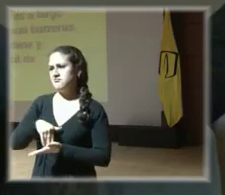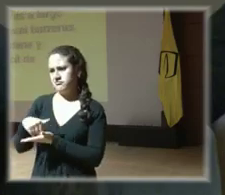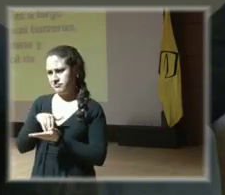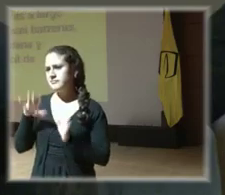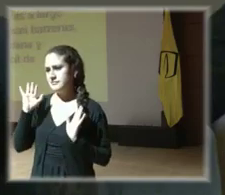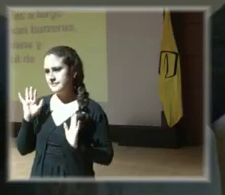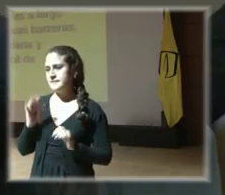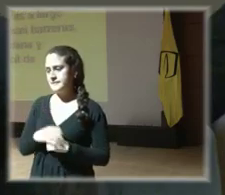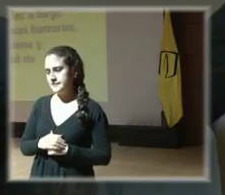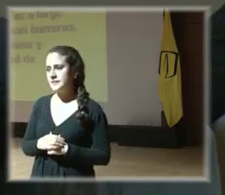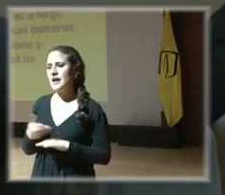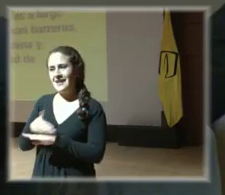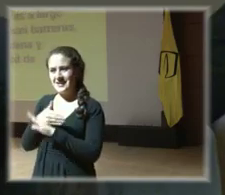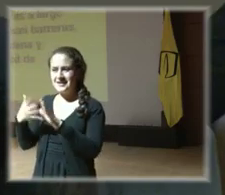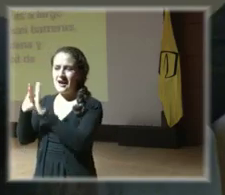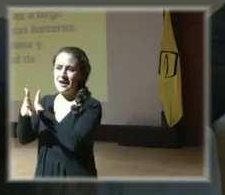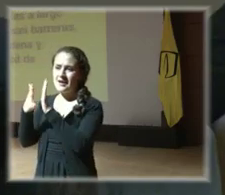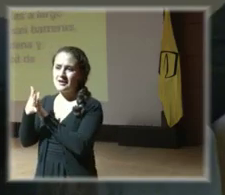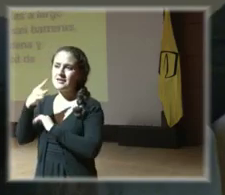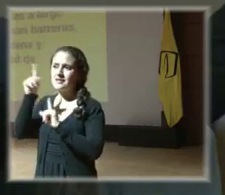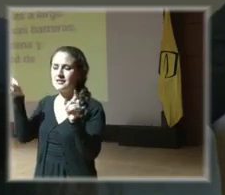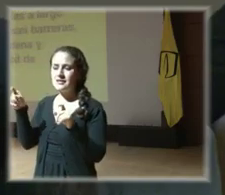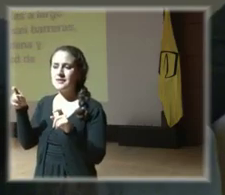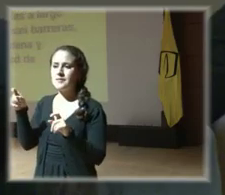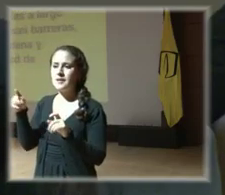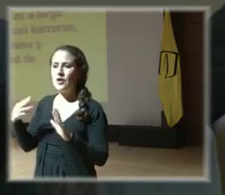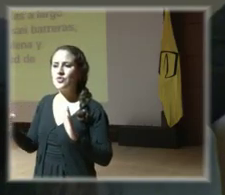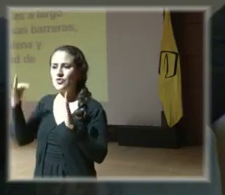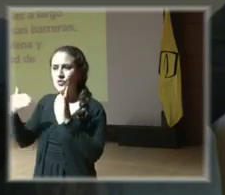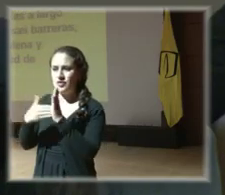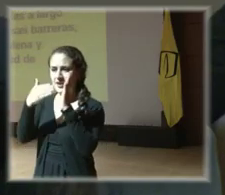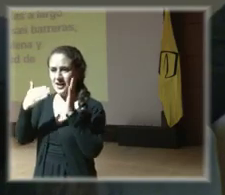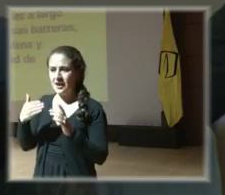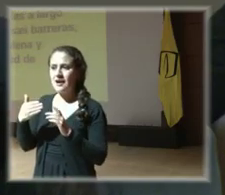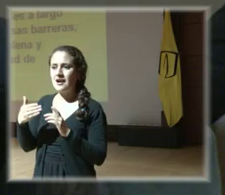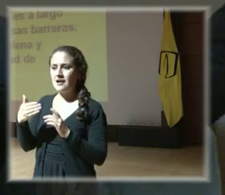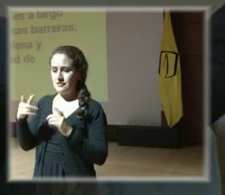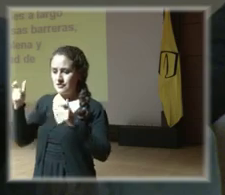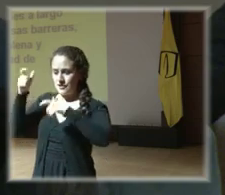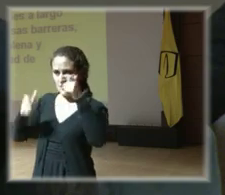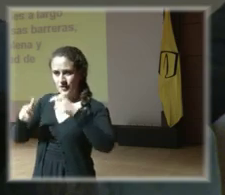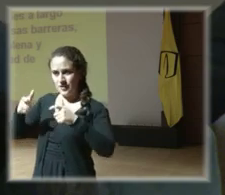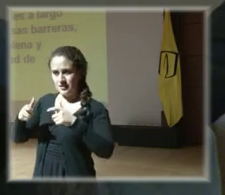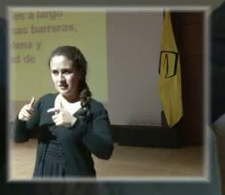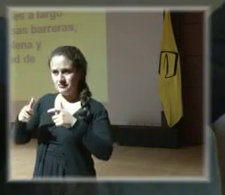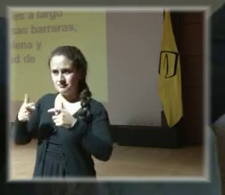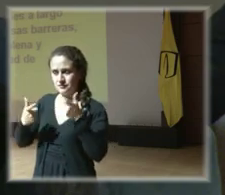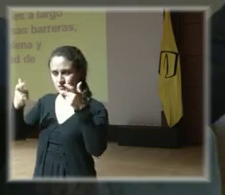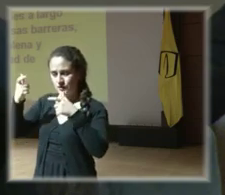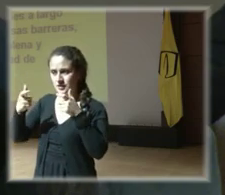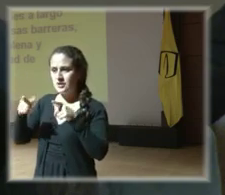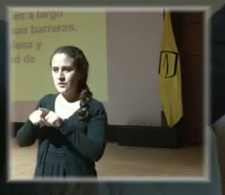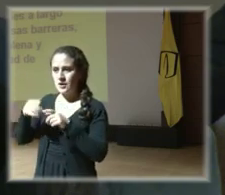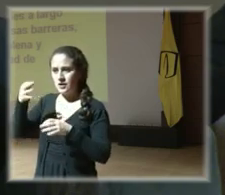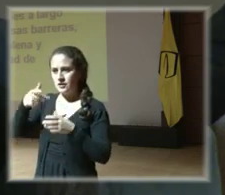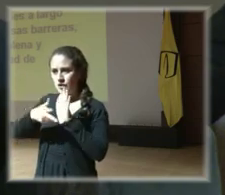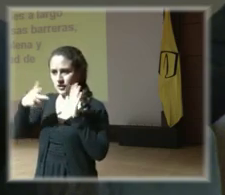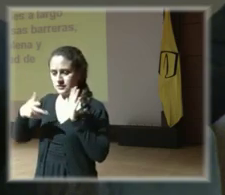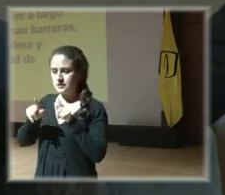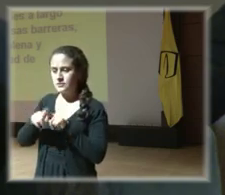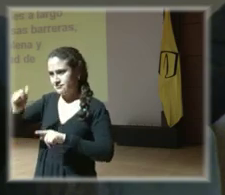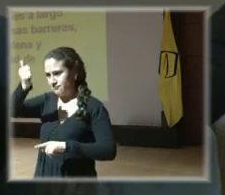yo les comentaba sobre las tutelas que ha resuelto la Corte Constitucional, ¿no? Que es el máximo tribunal, el